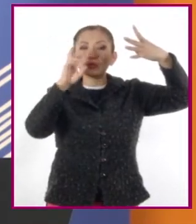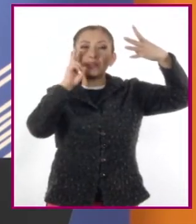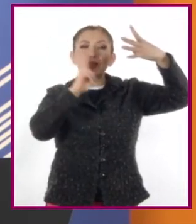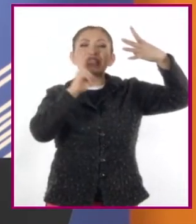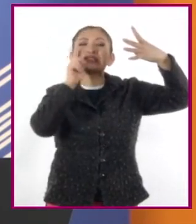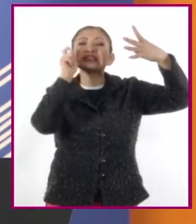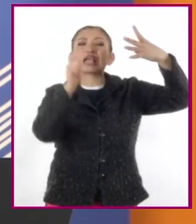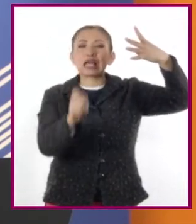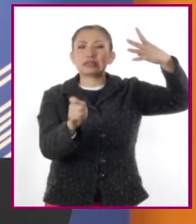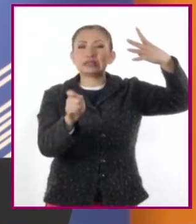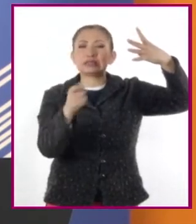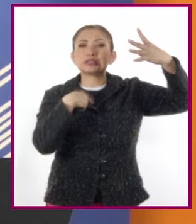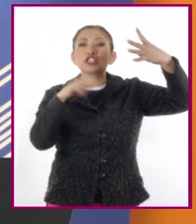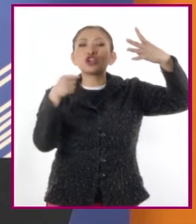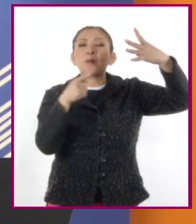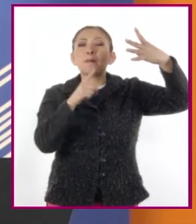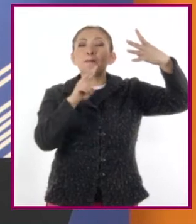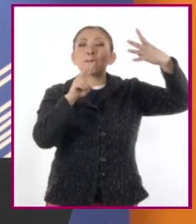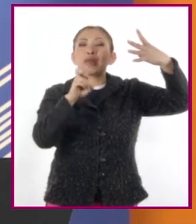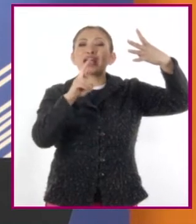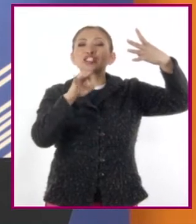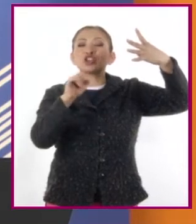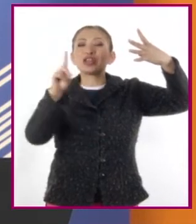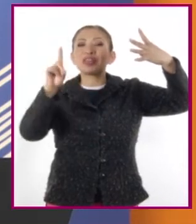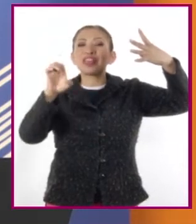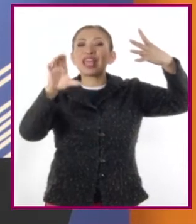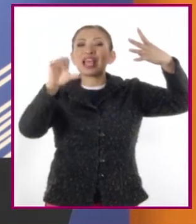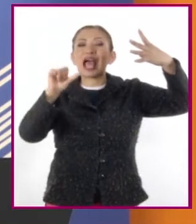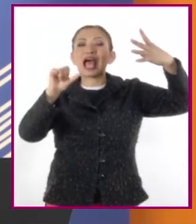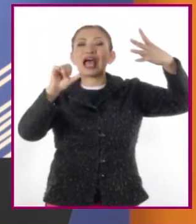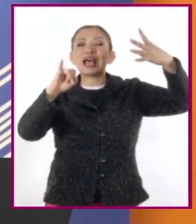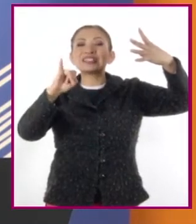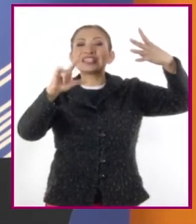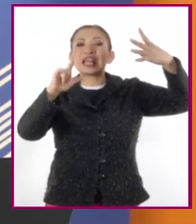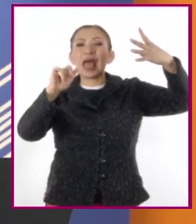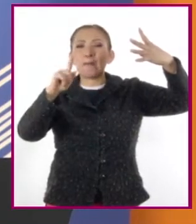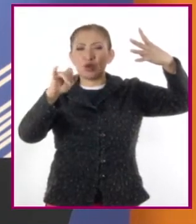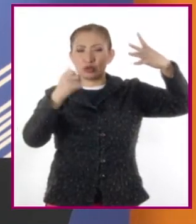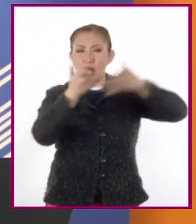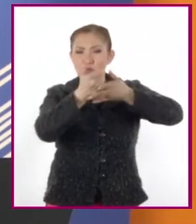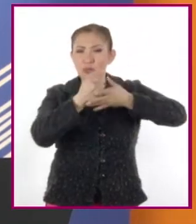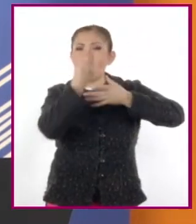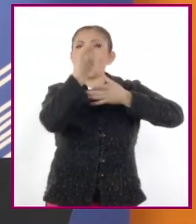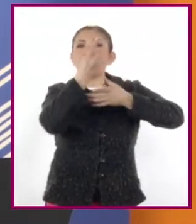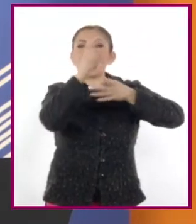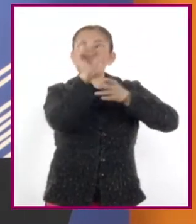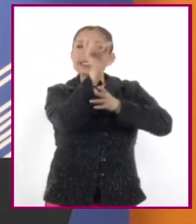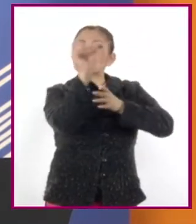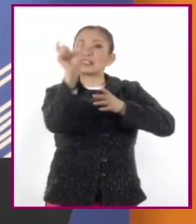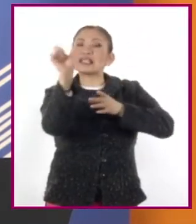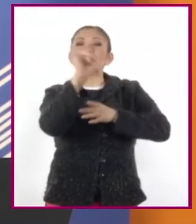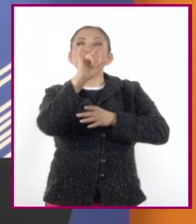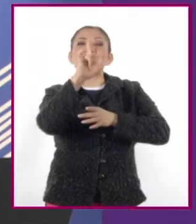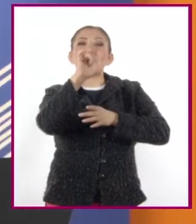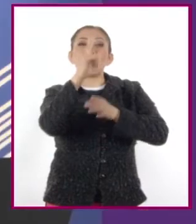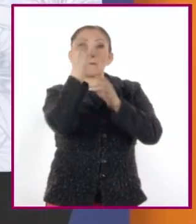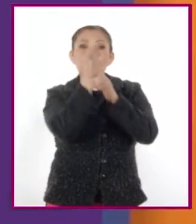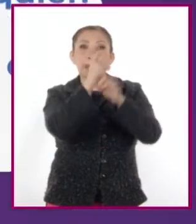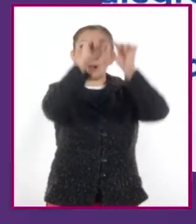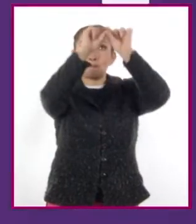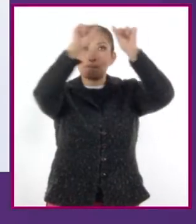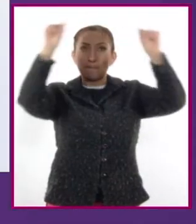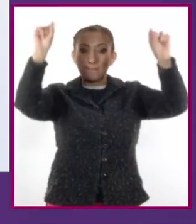qué nos referimos con que son versos en decasílabos. Ayúdenme por favor a contar las sílabas del primer